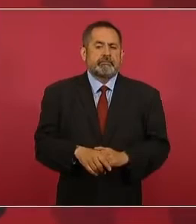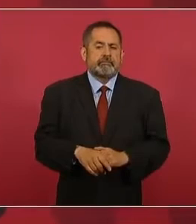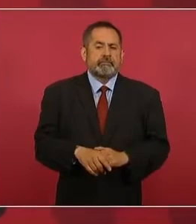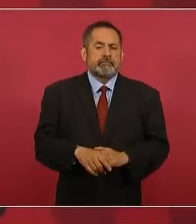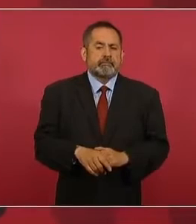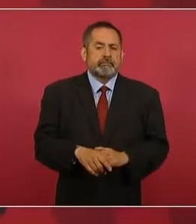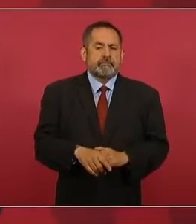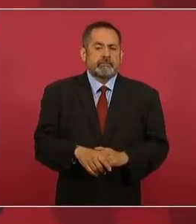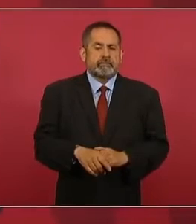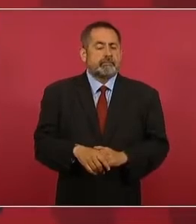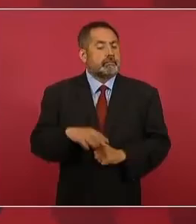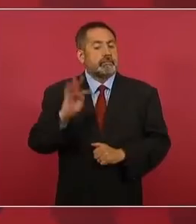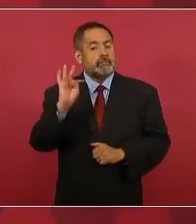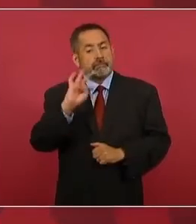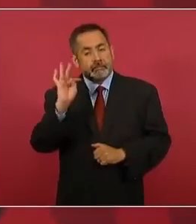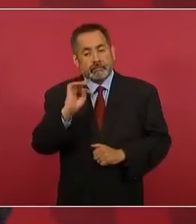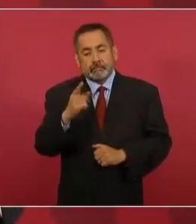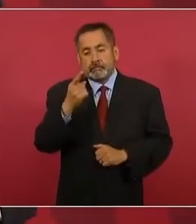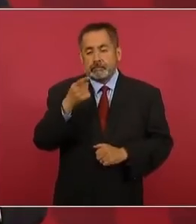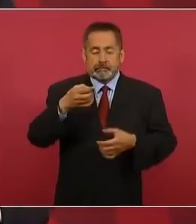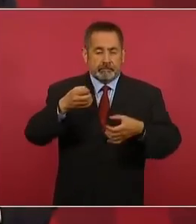Si un juez